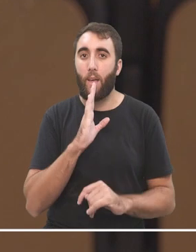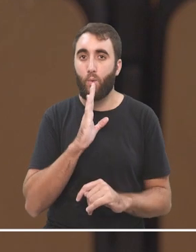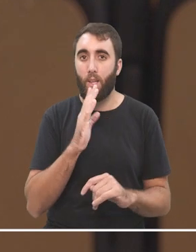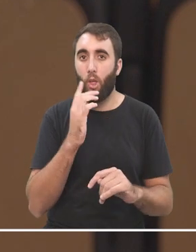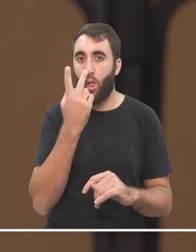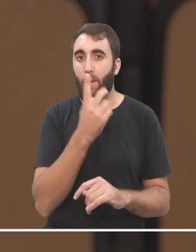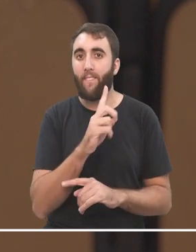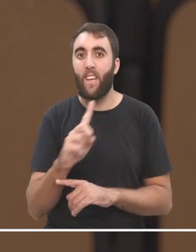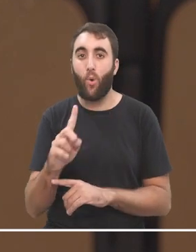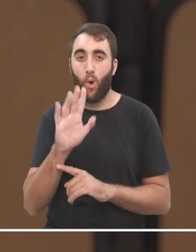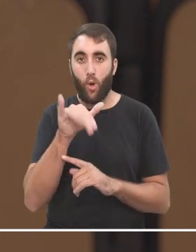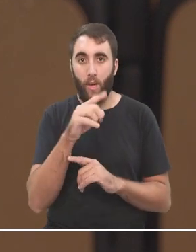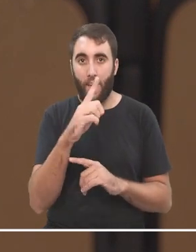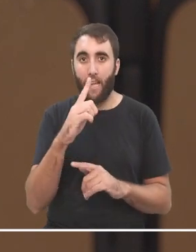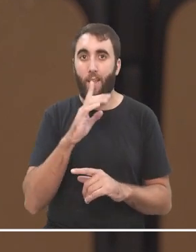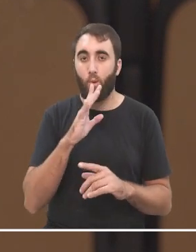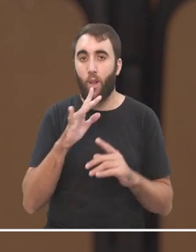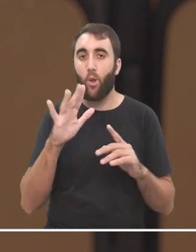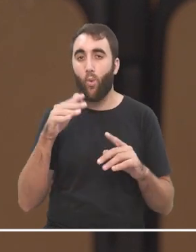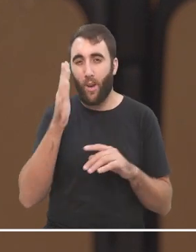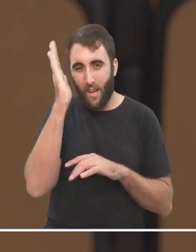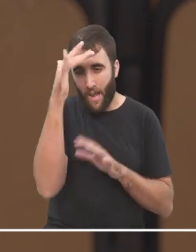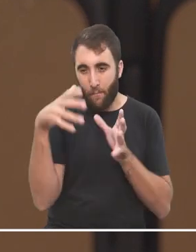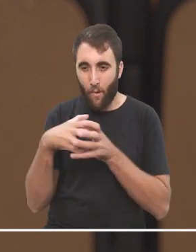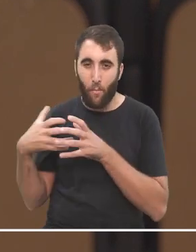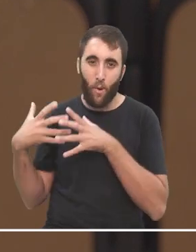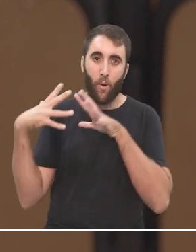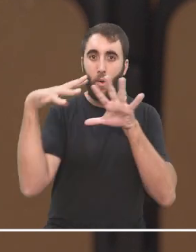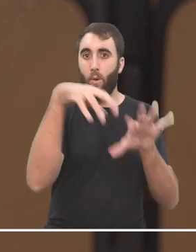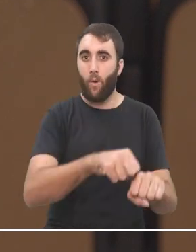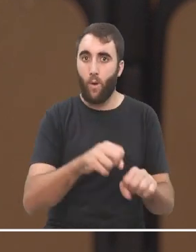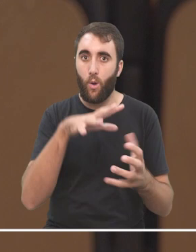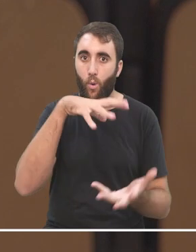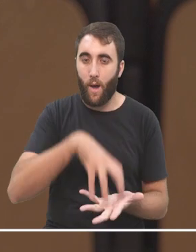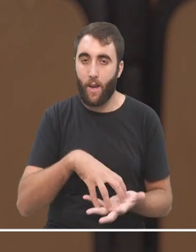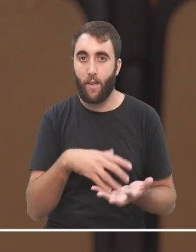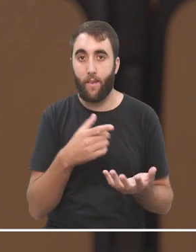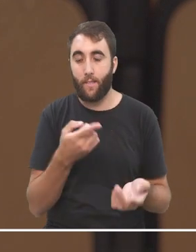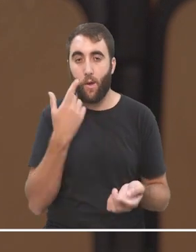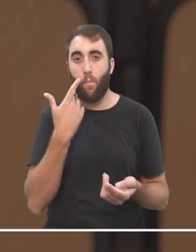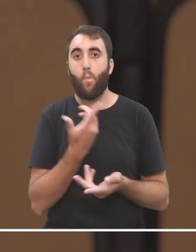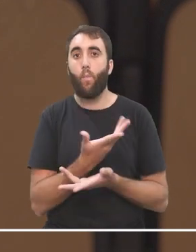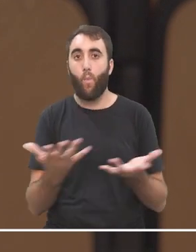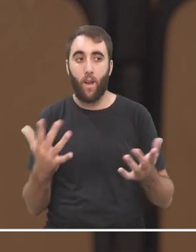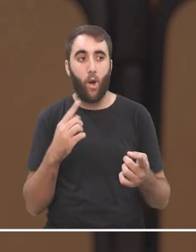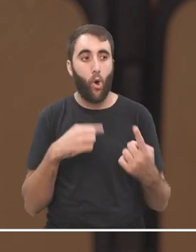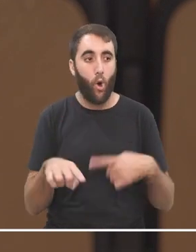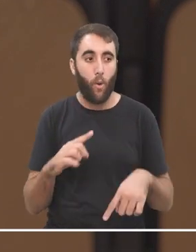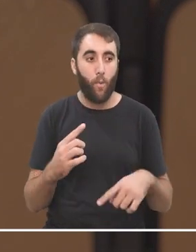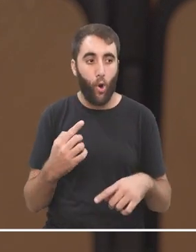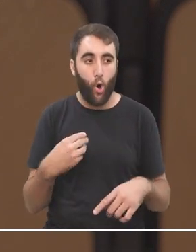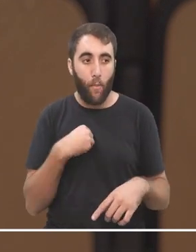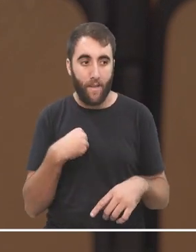2021. El asalto a un Capitolio demuestra la capacidad de las plataformas tecnológicas de convencer